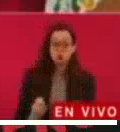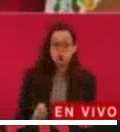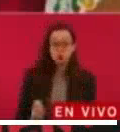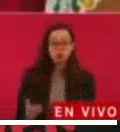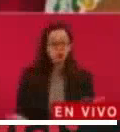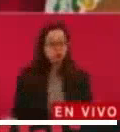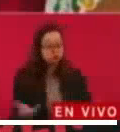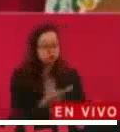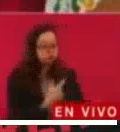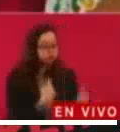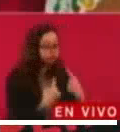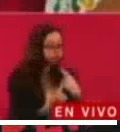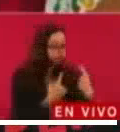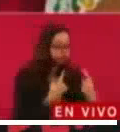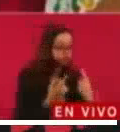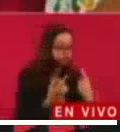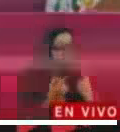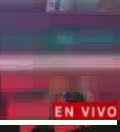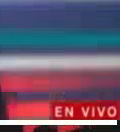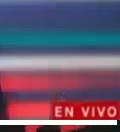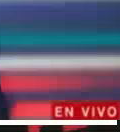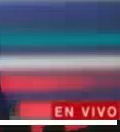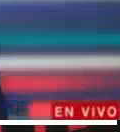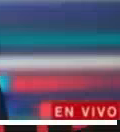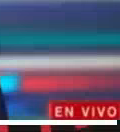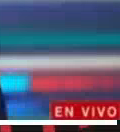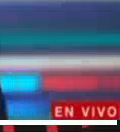del Pacífico, estamos en eso.